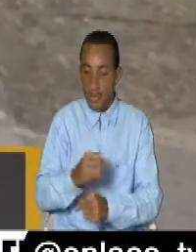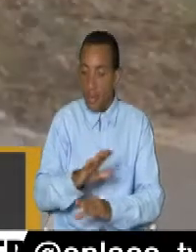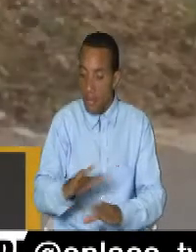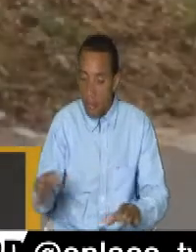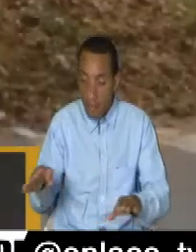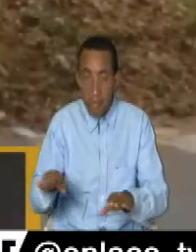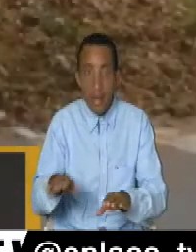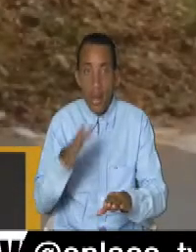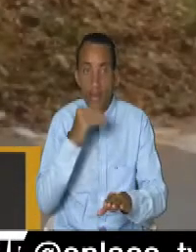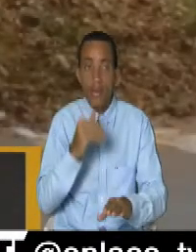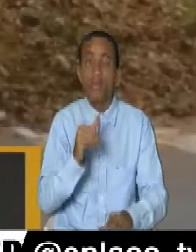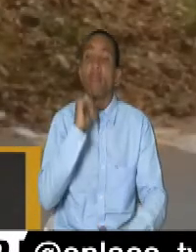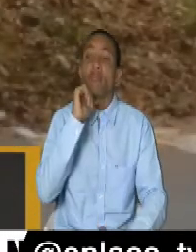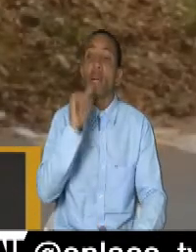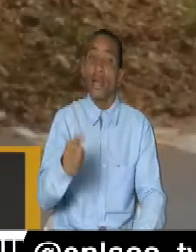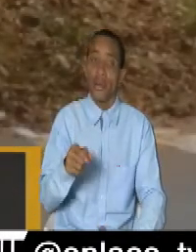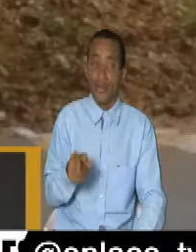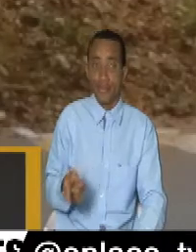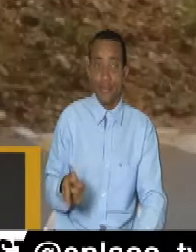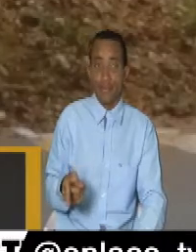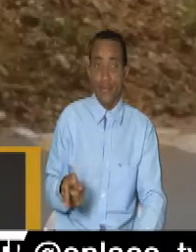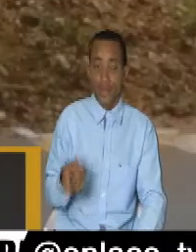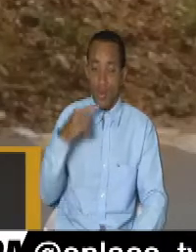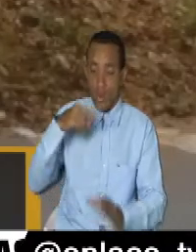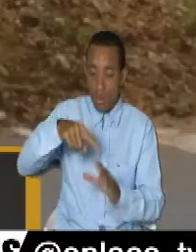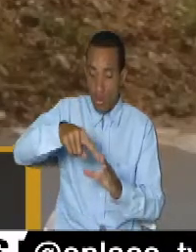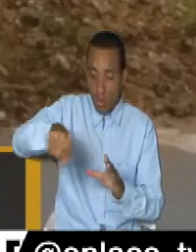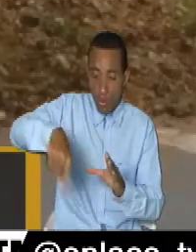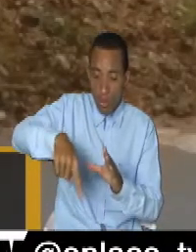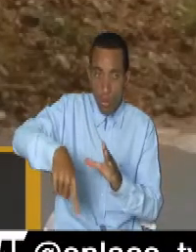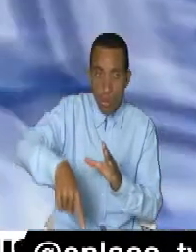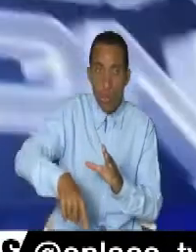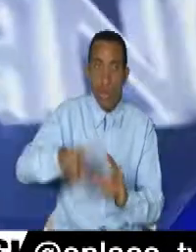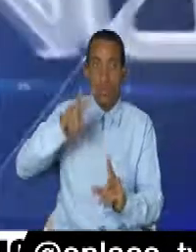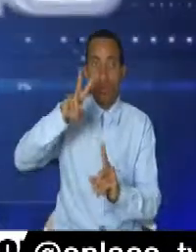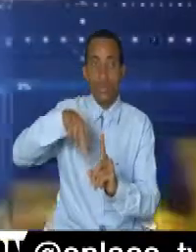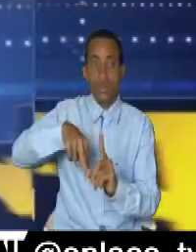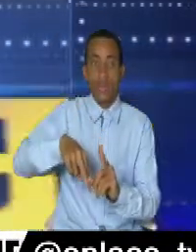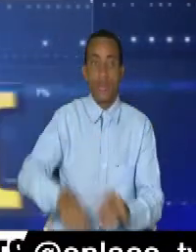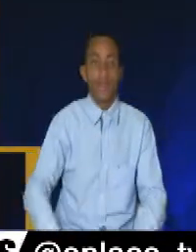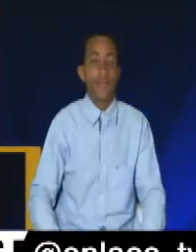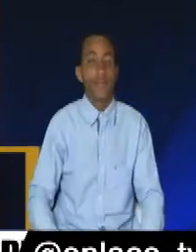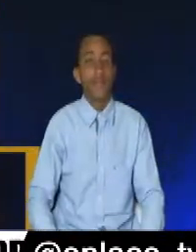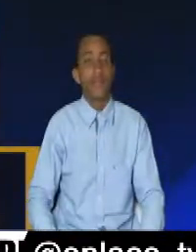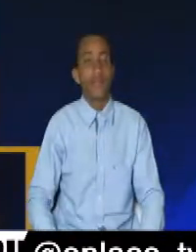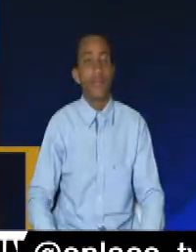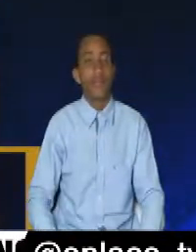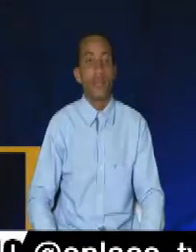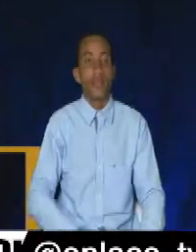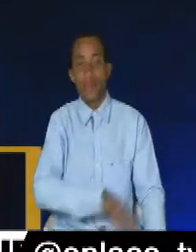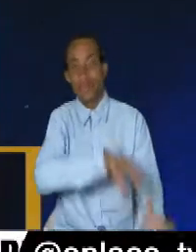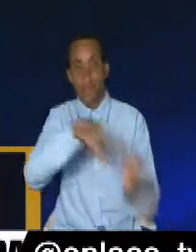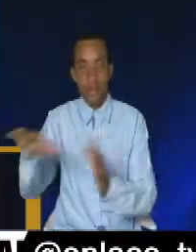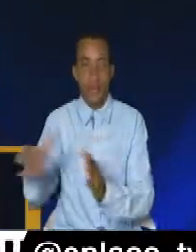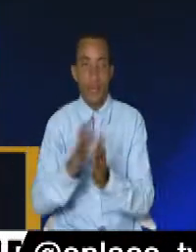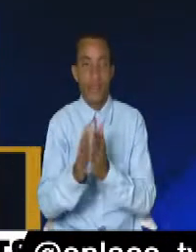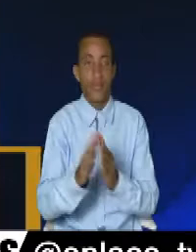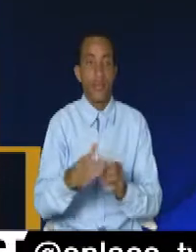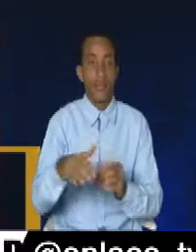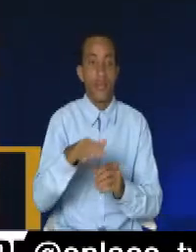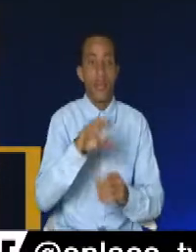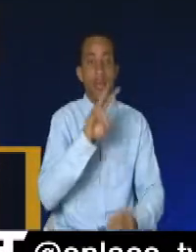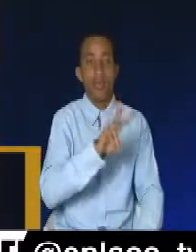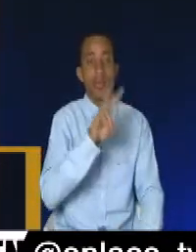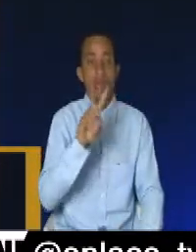remedio salió peor que la enfermedad porque el hueco lleva así 2 meses. Ahora pasamos al barrio 22 de marzo, manzana